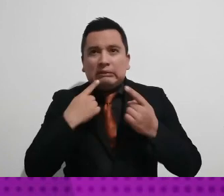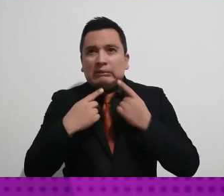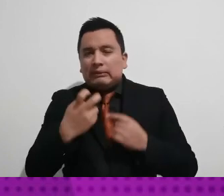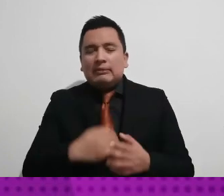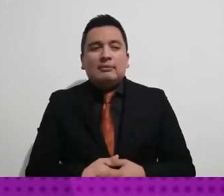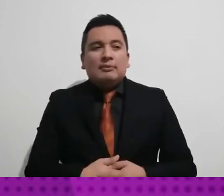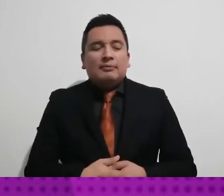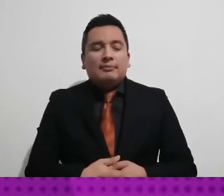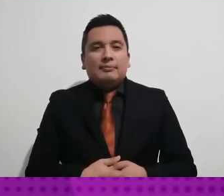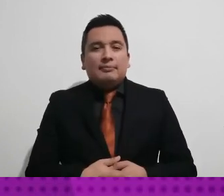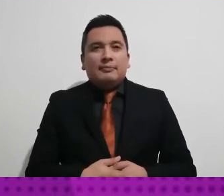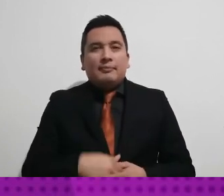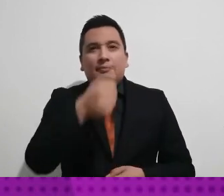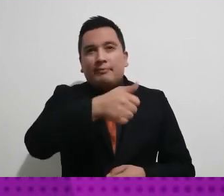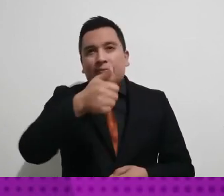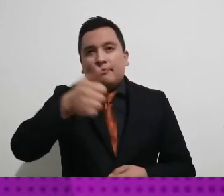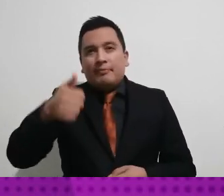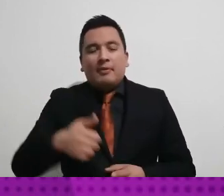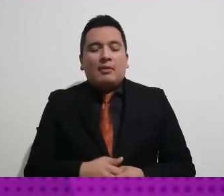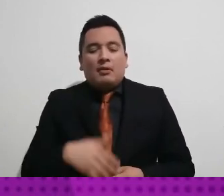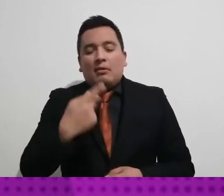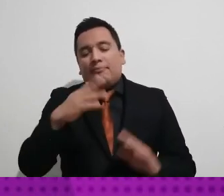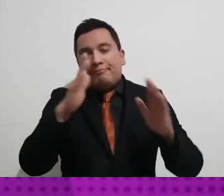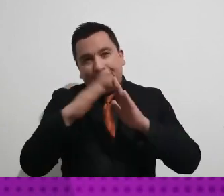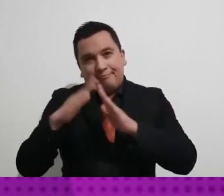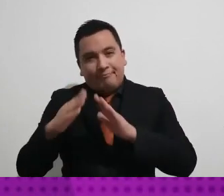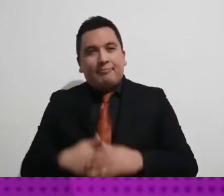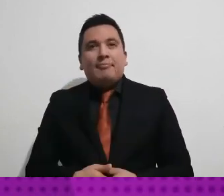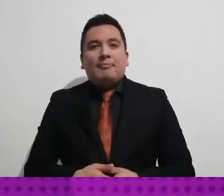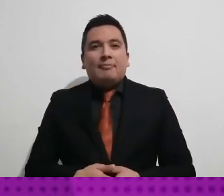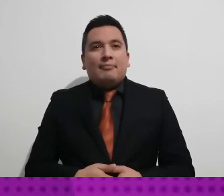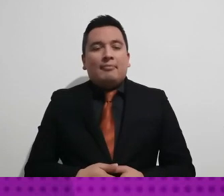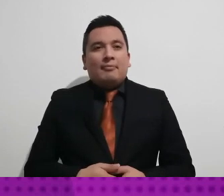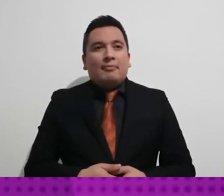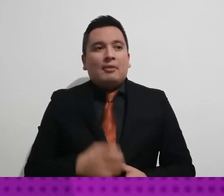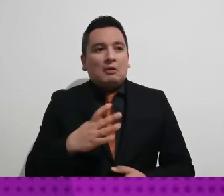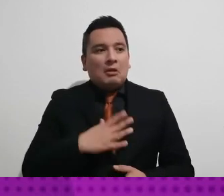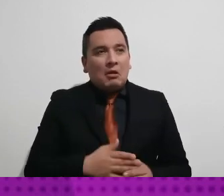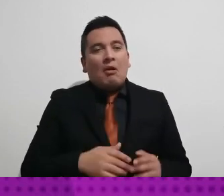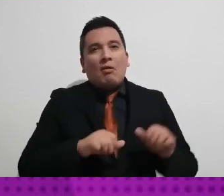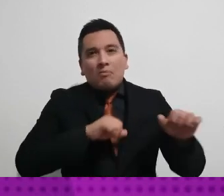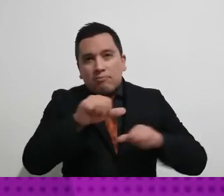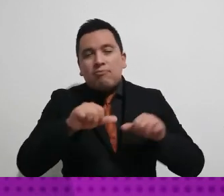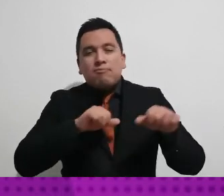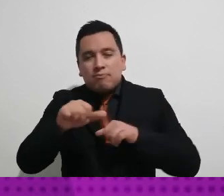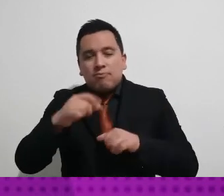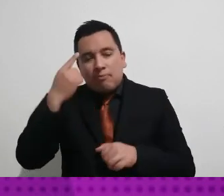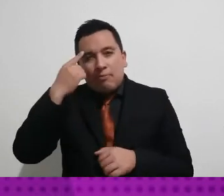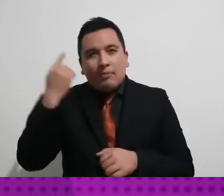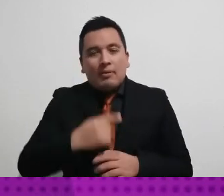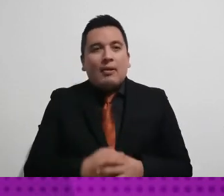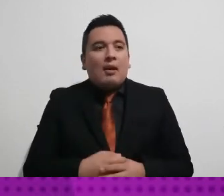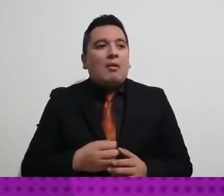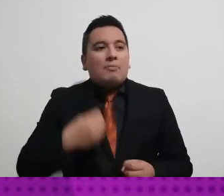en estos formatos. Cada candidato o candidata pues estaba en su casa y bueno, pues se le daban rondas de intervención para